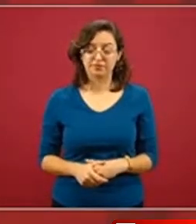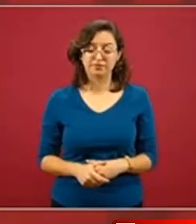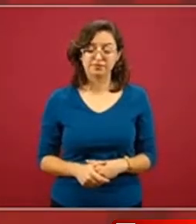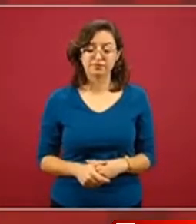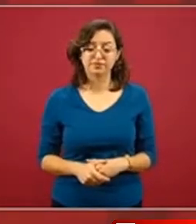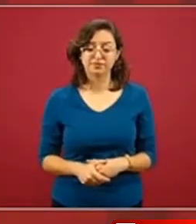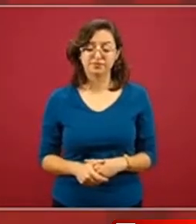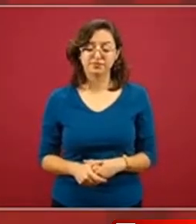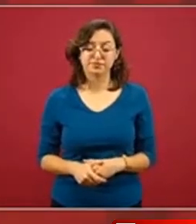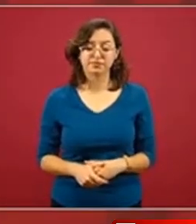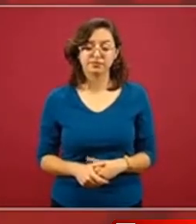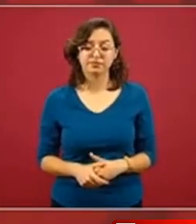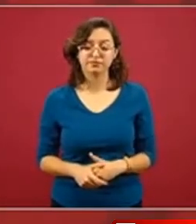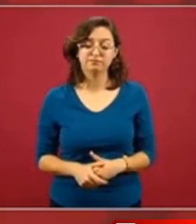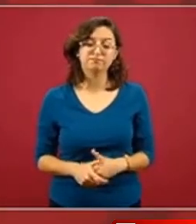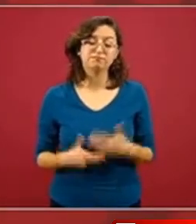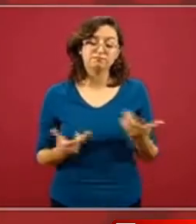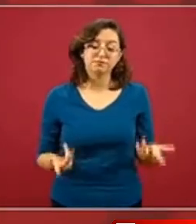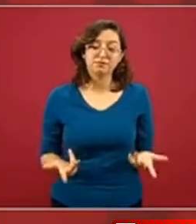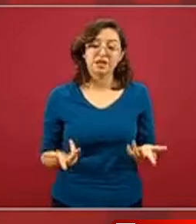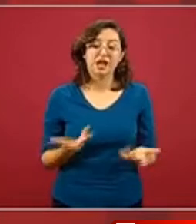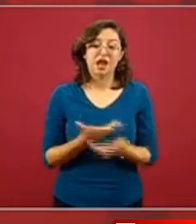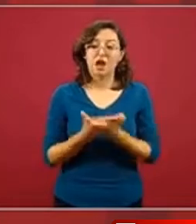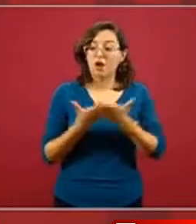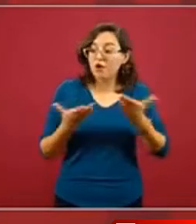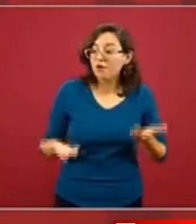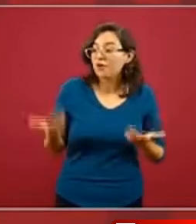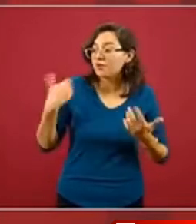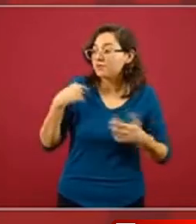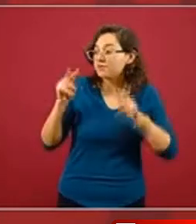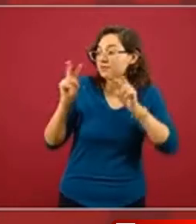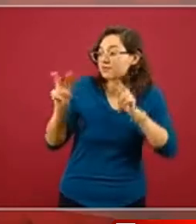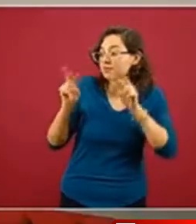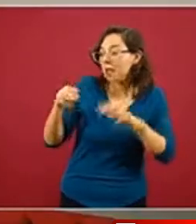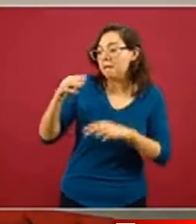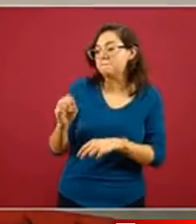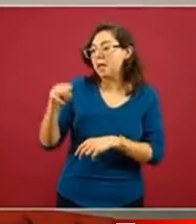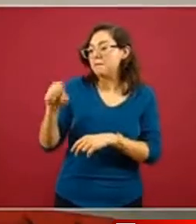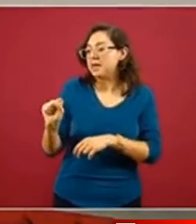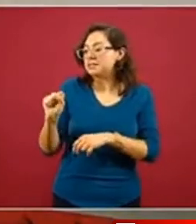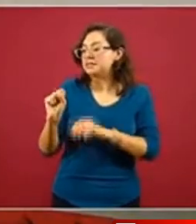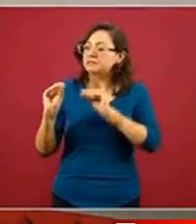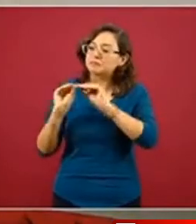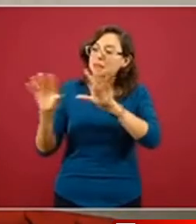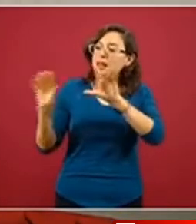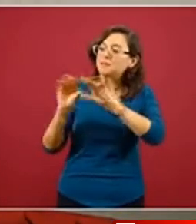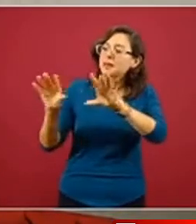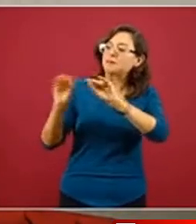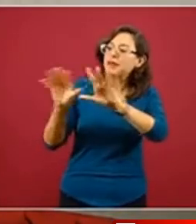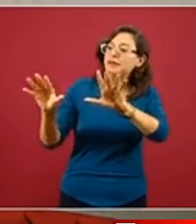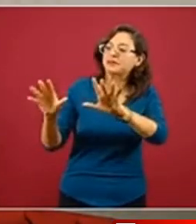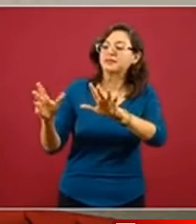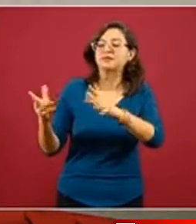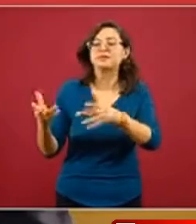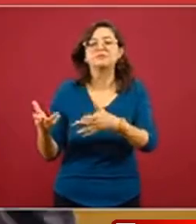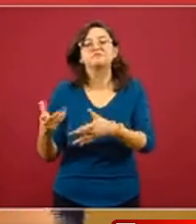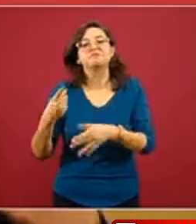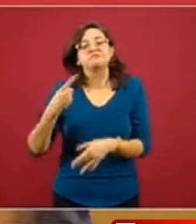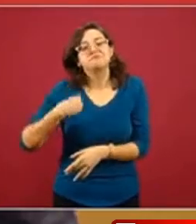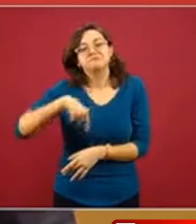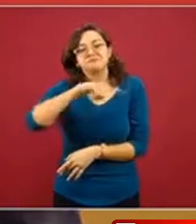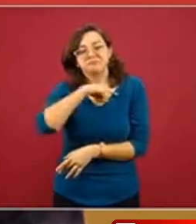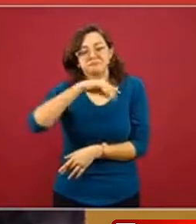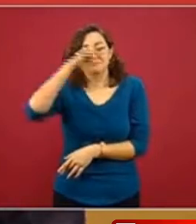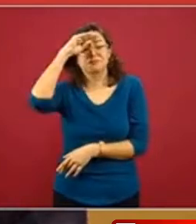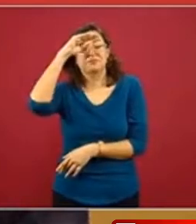comunicación pues humorística que se transmite en los memes, no consideramos que la reunión